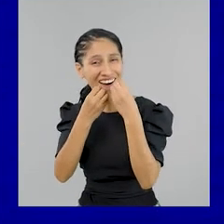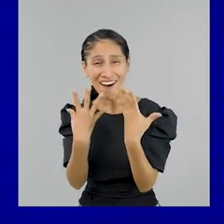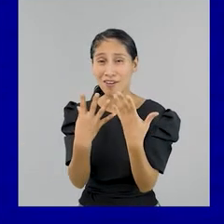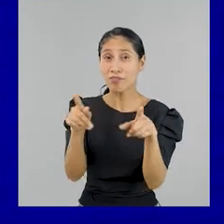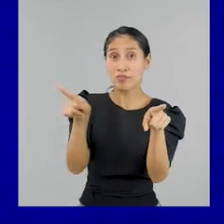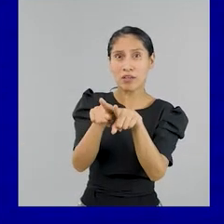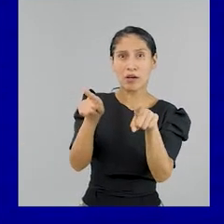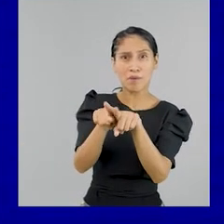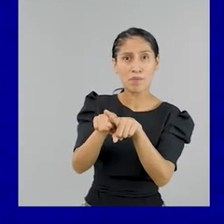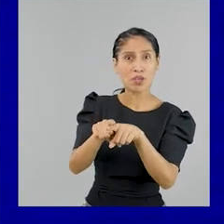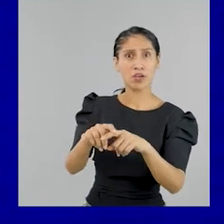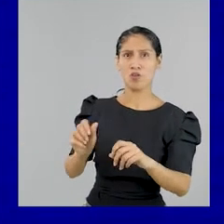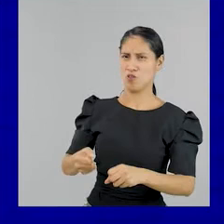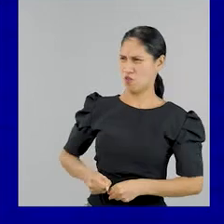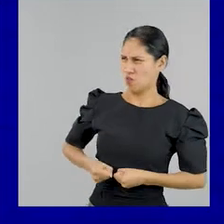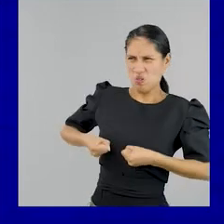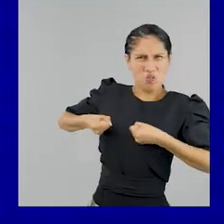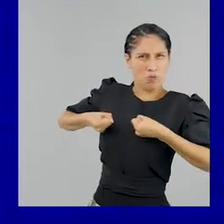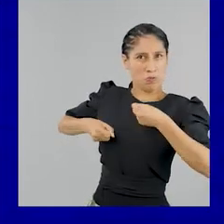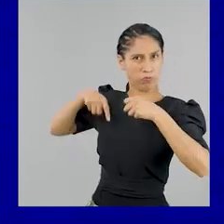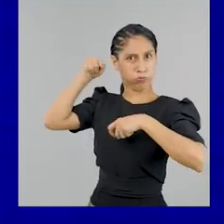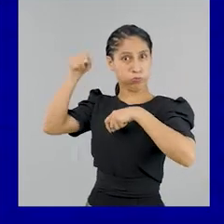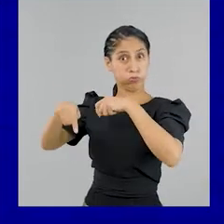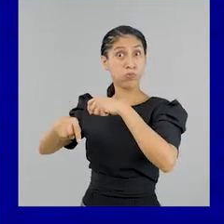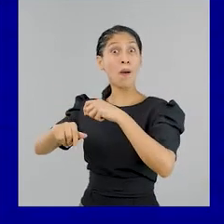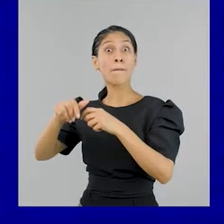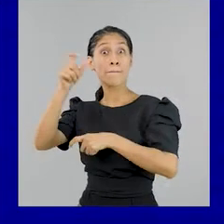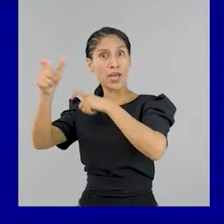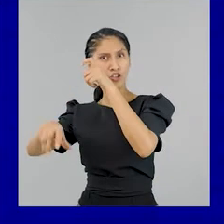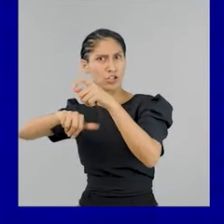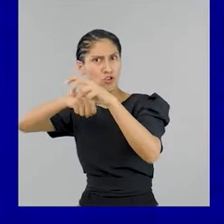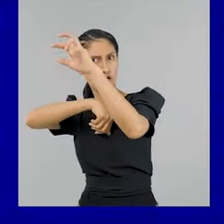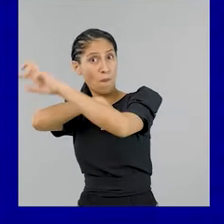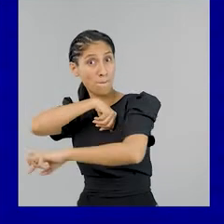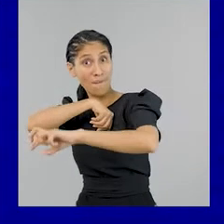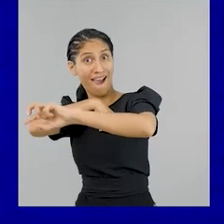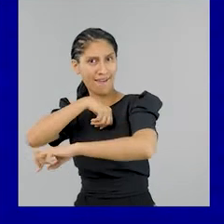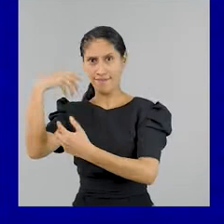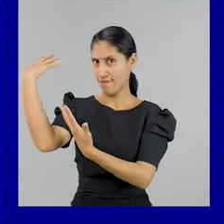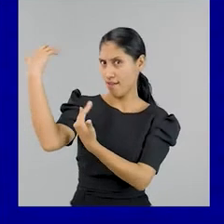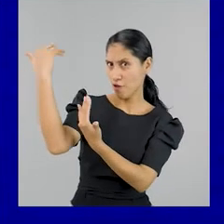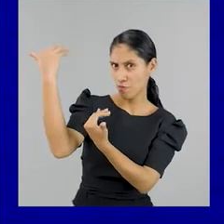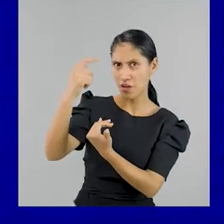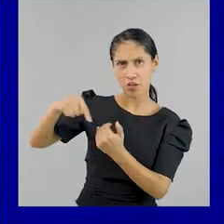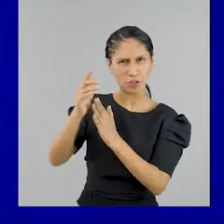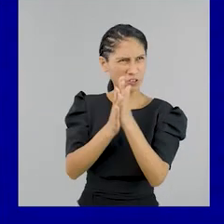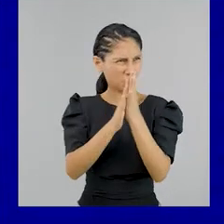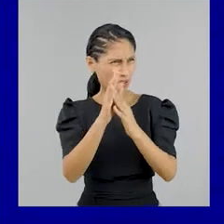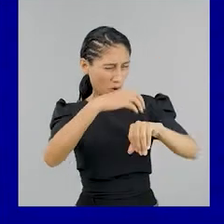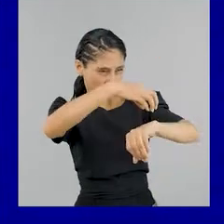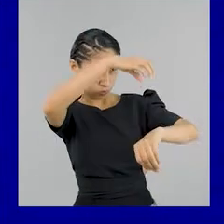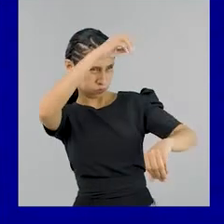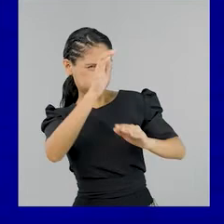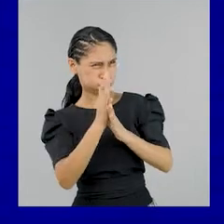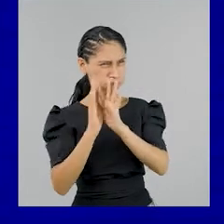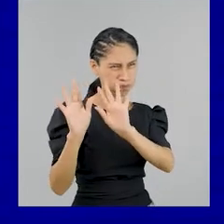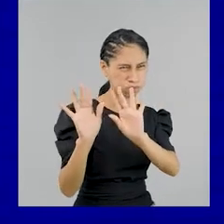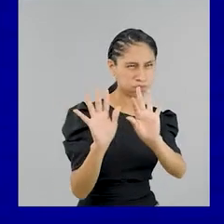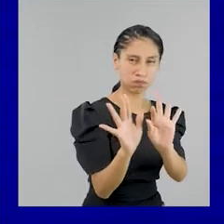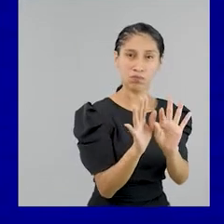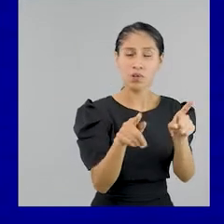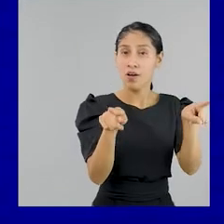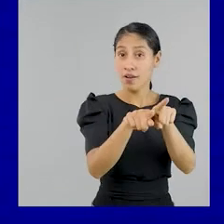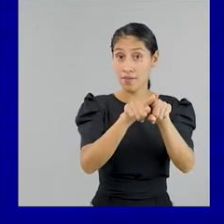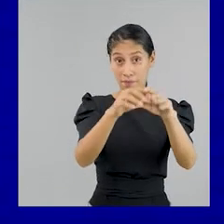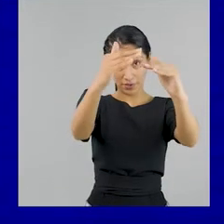causa indígena y de indignación ante su opresión por los españoles, obsesionados por el oro. Ahora